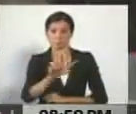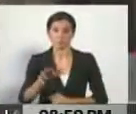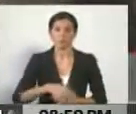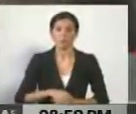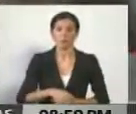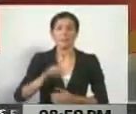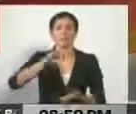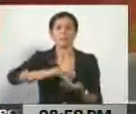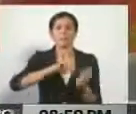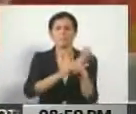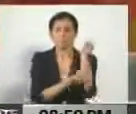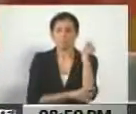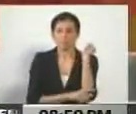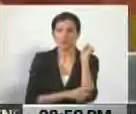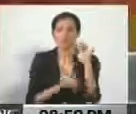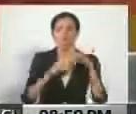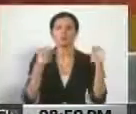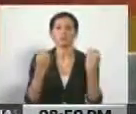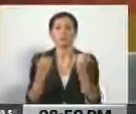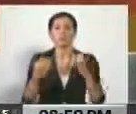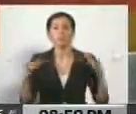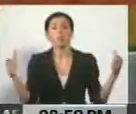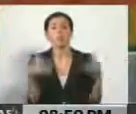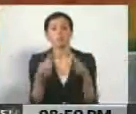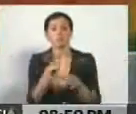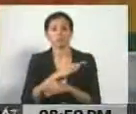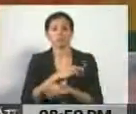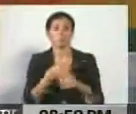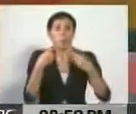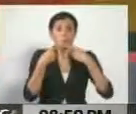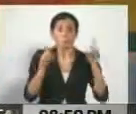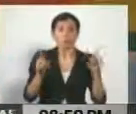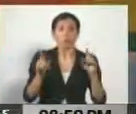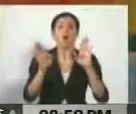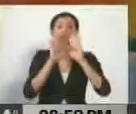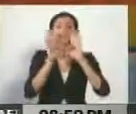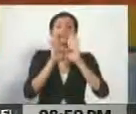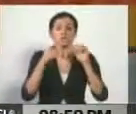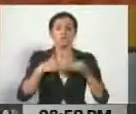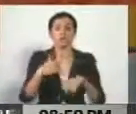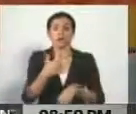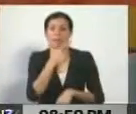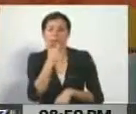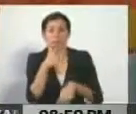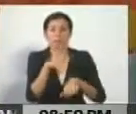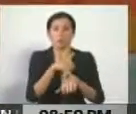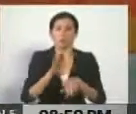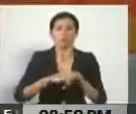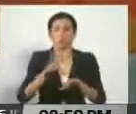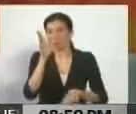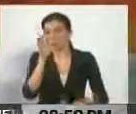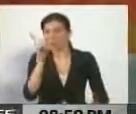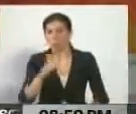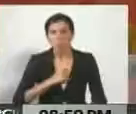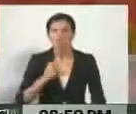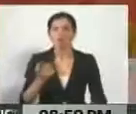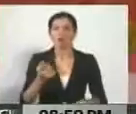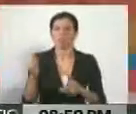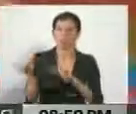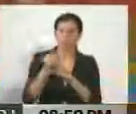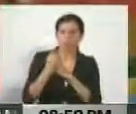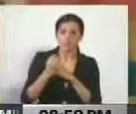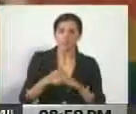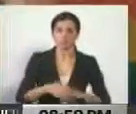Sociales. No cualquiera asume públicamente su realidad, porque la sociedad se burla y lo discrimina.